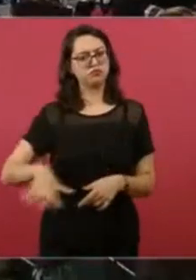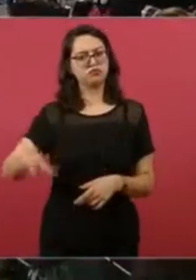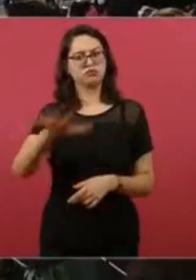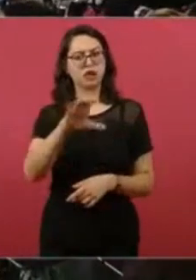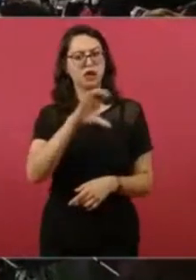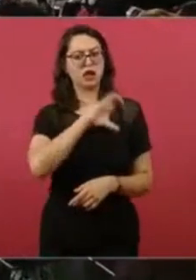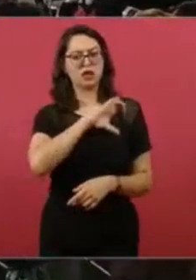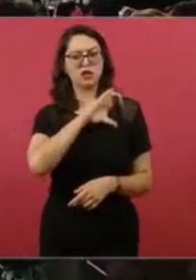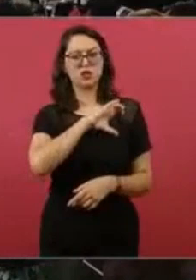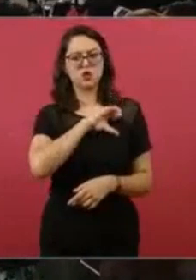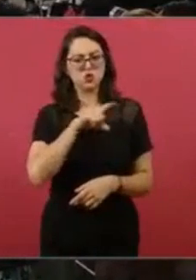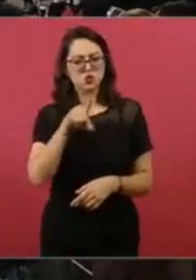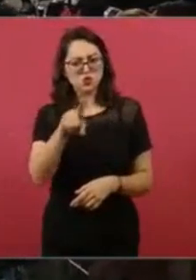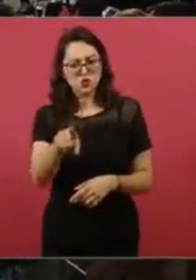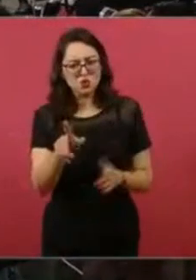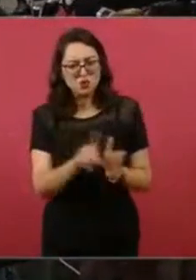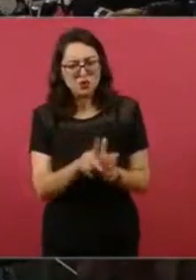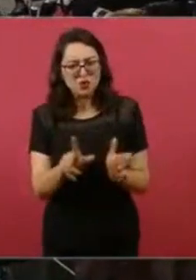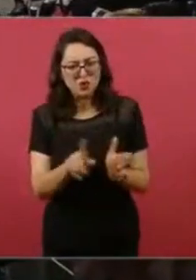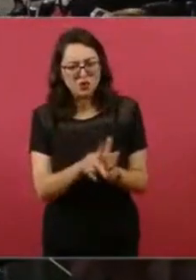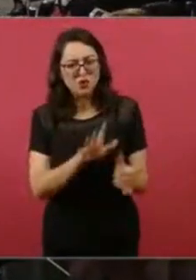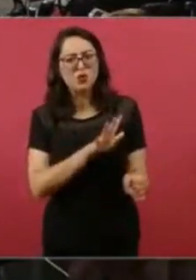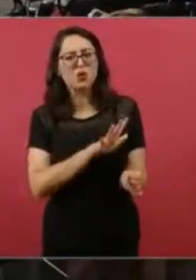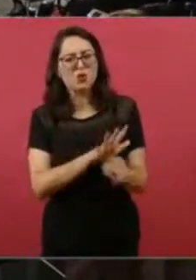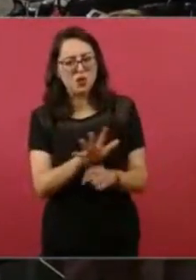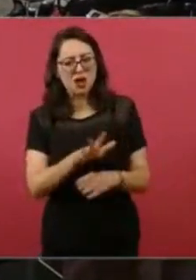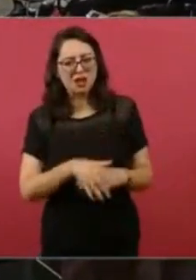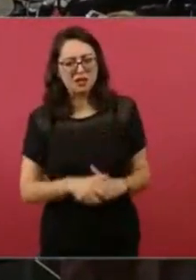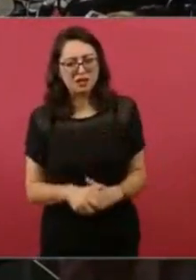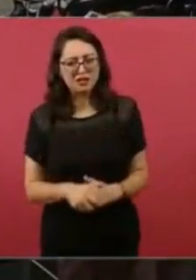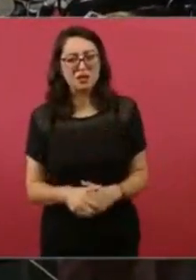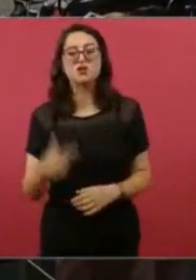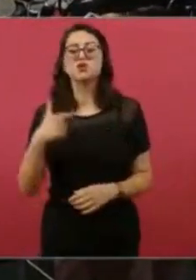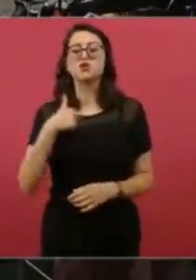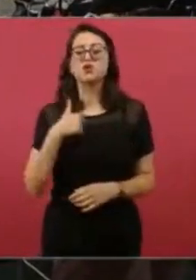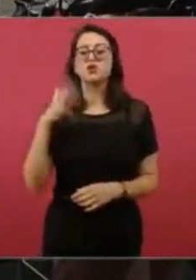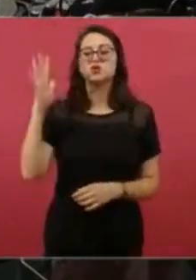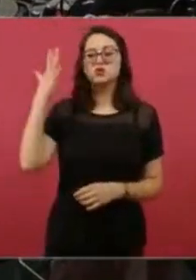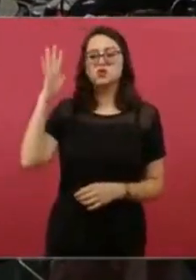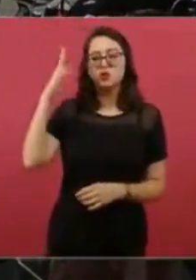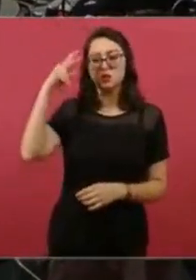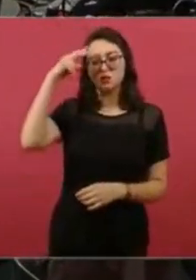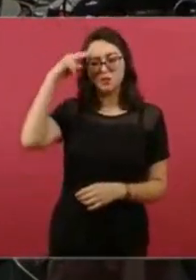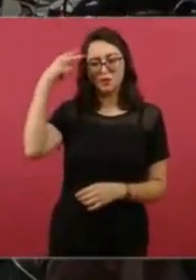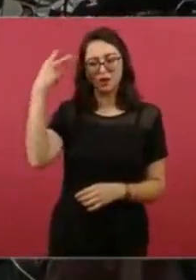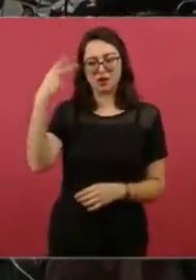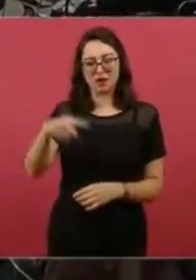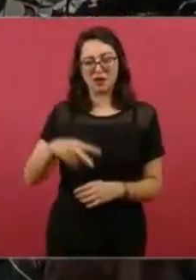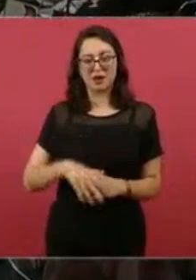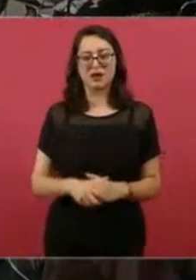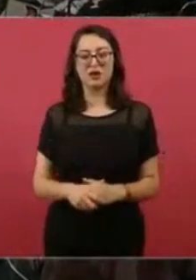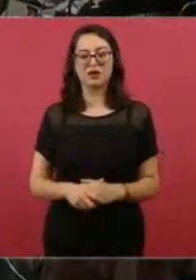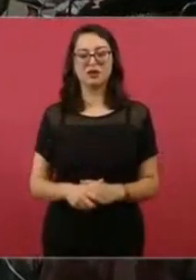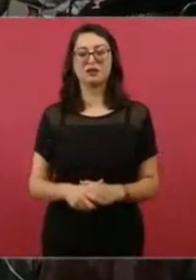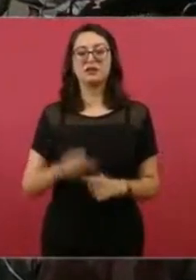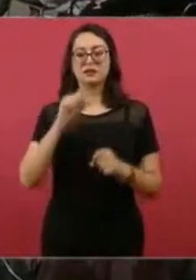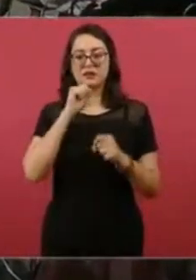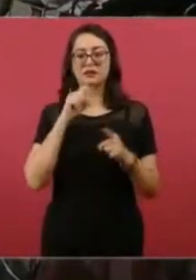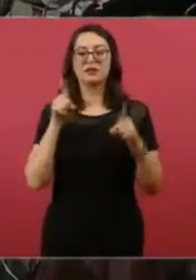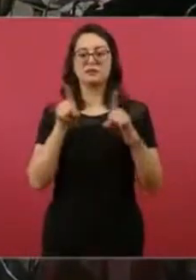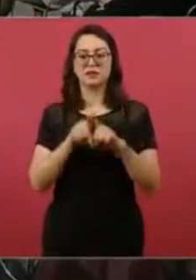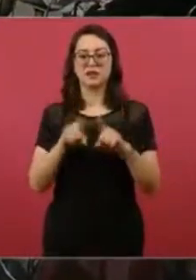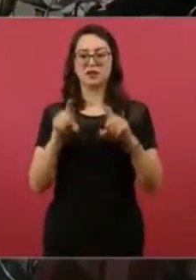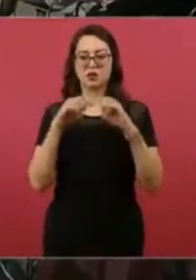¿Tú de qué periódico eres, Jorge? Ya le había dicho El Sol de México, orgullosamente de la Organización